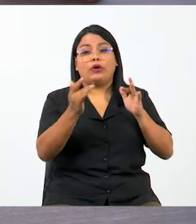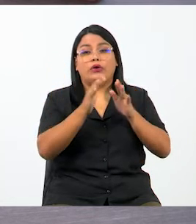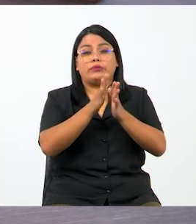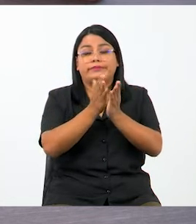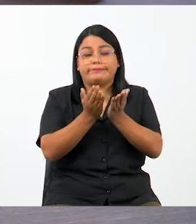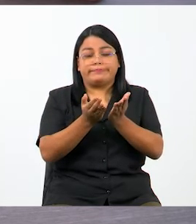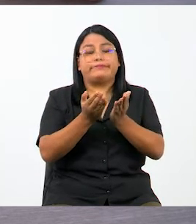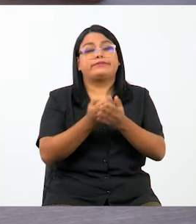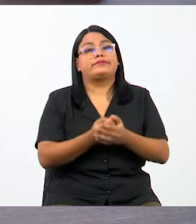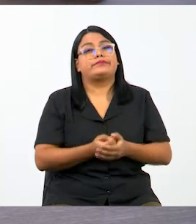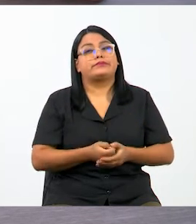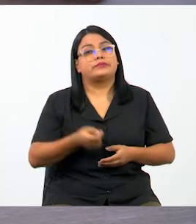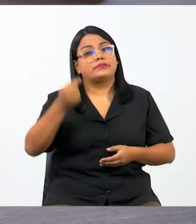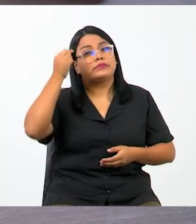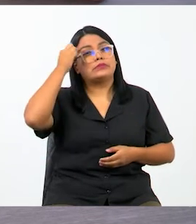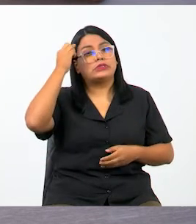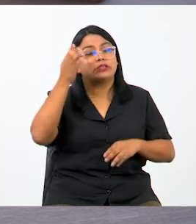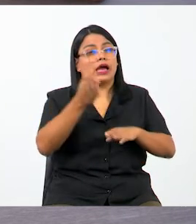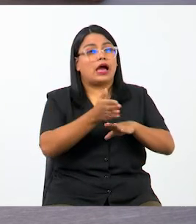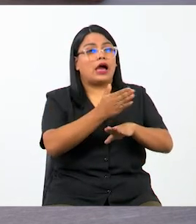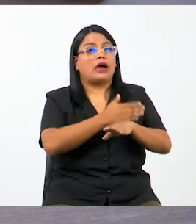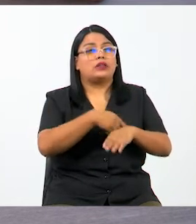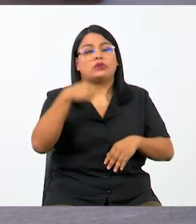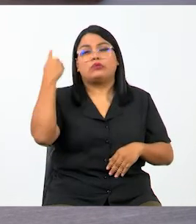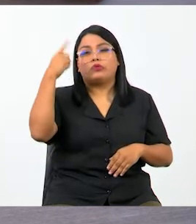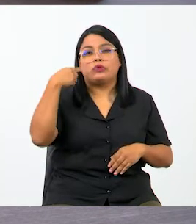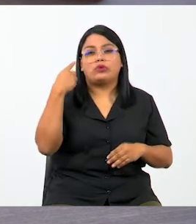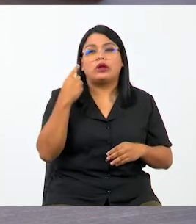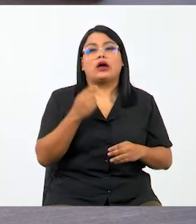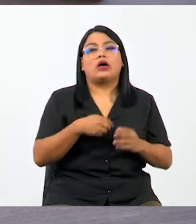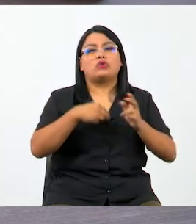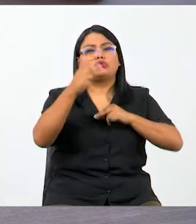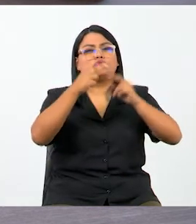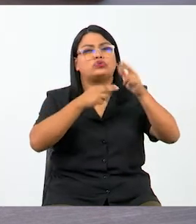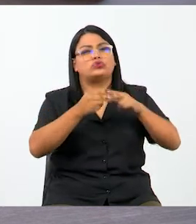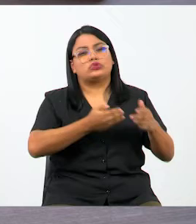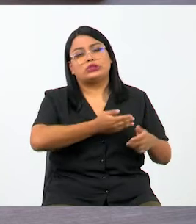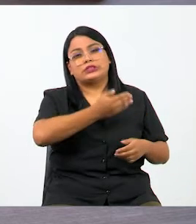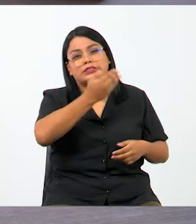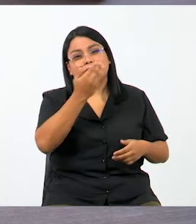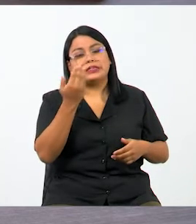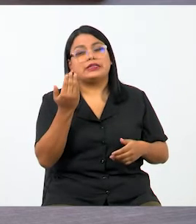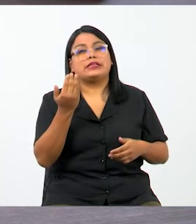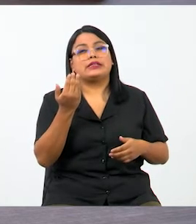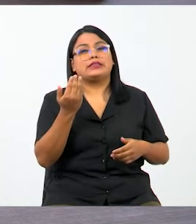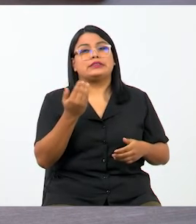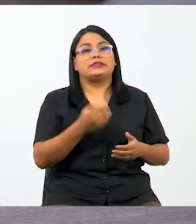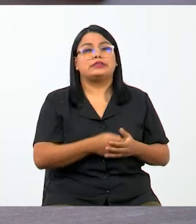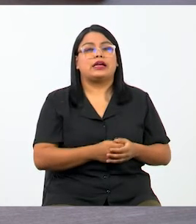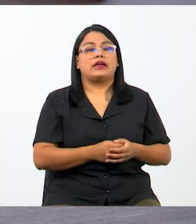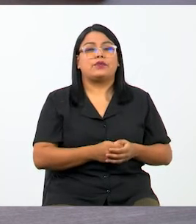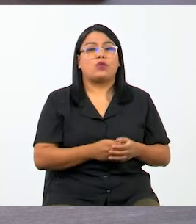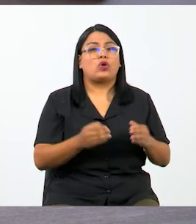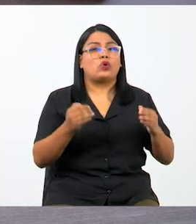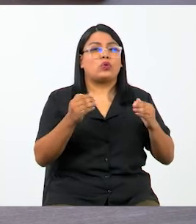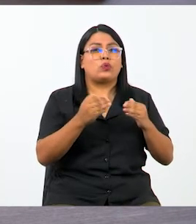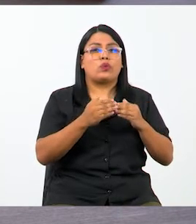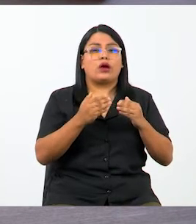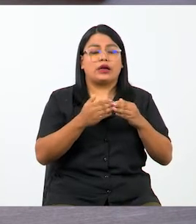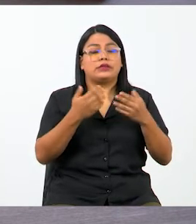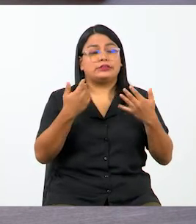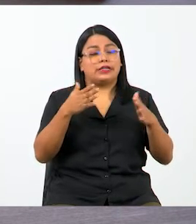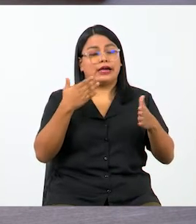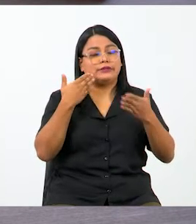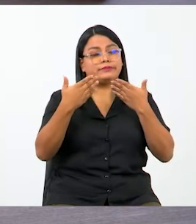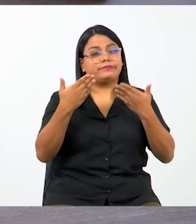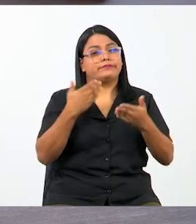anticipación en color morado, la construcción en color celeste, y también encontraremos, como ya lo habíamos dicho antes, diferentes